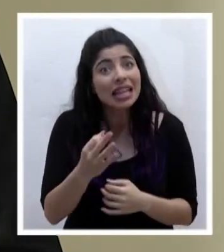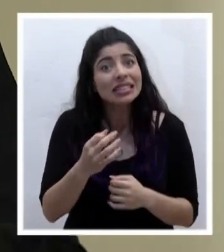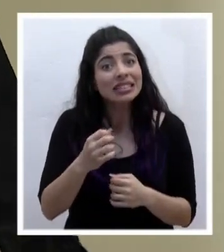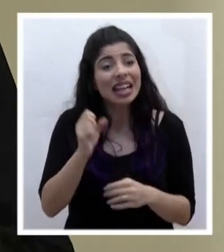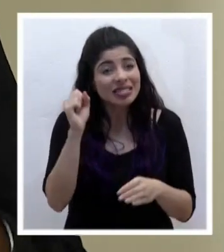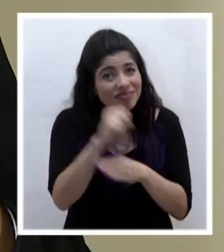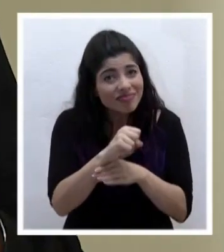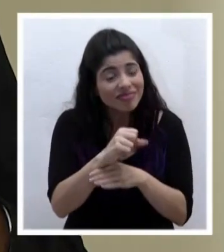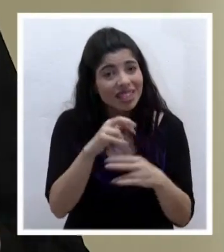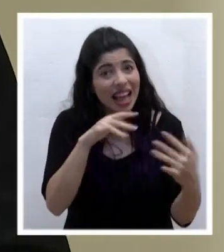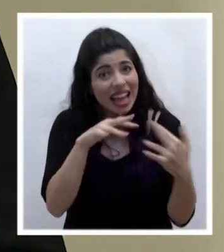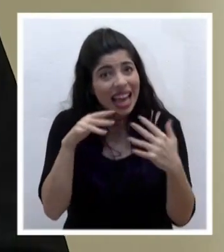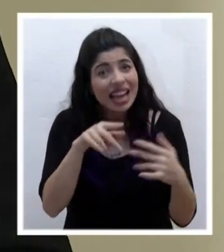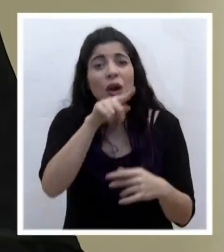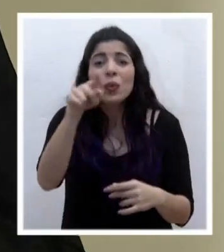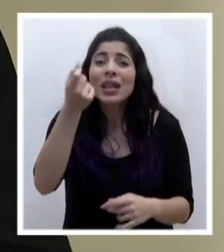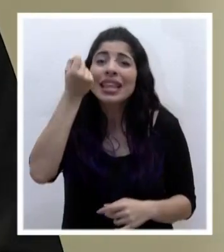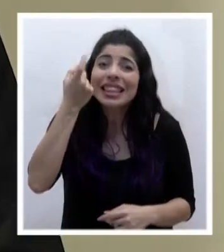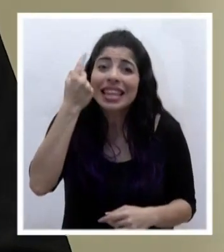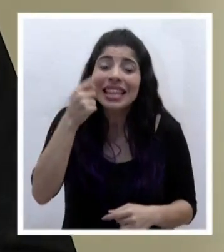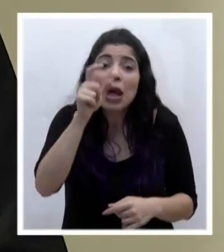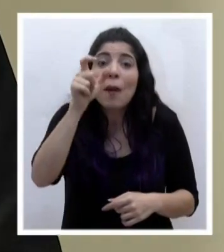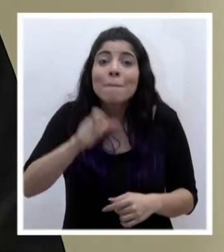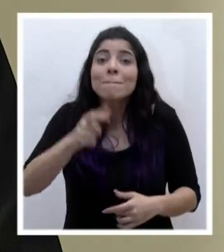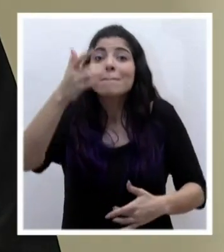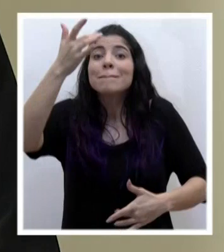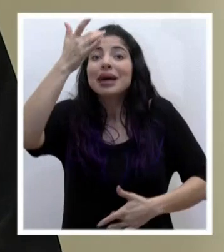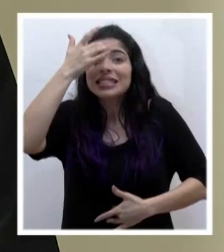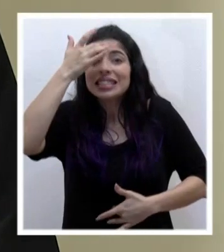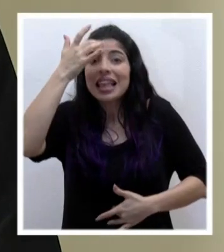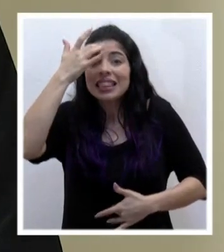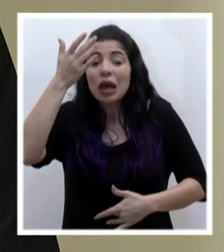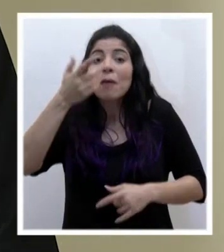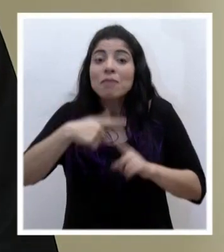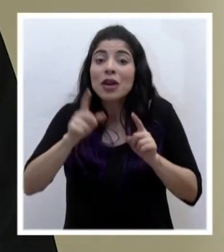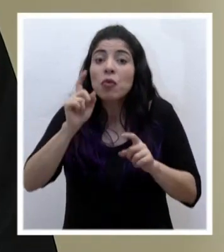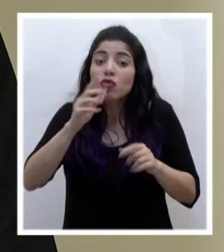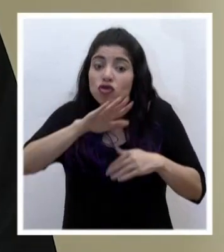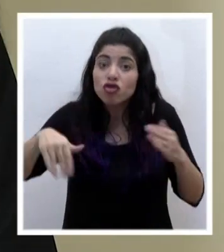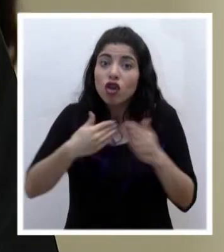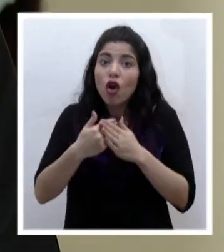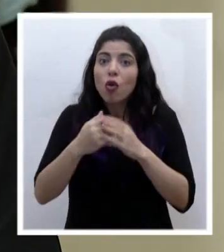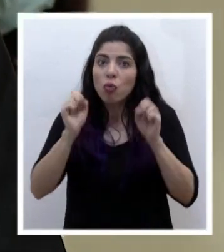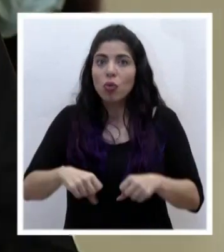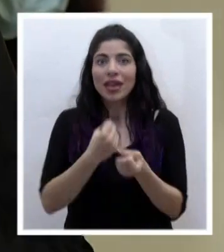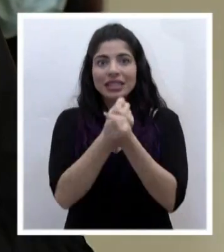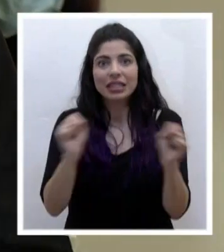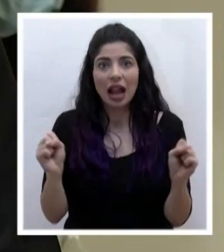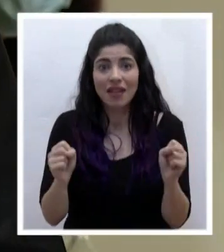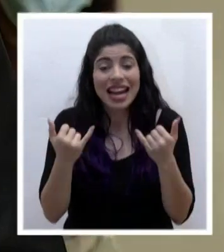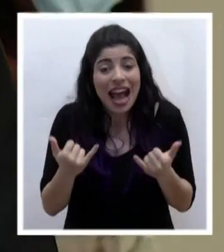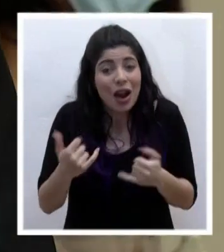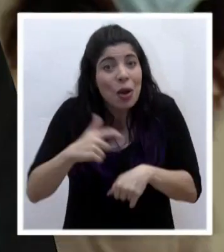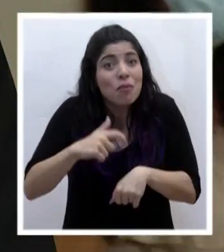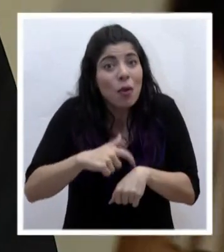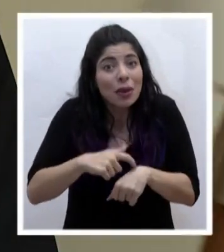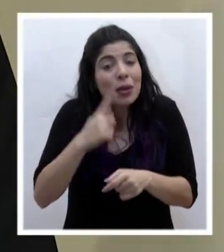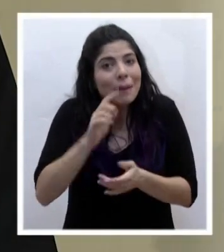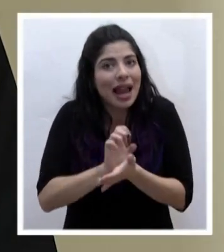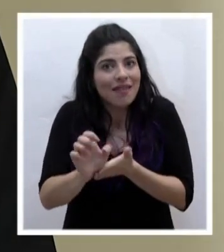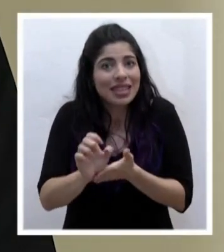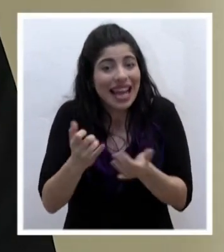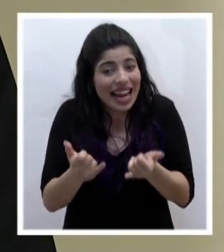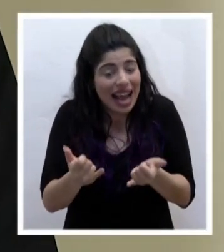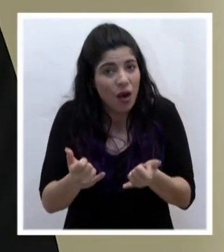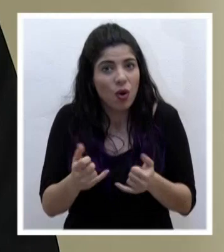guerra, que entendamos que es un paciente que está enfermo, pero que hay que salvar entre todos. Estamos en el momento de evitar este